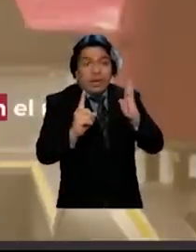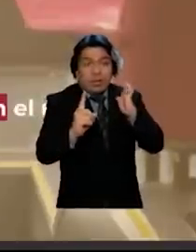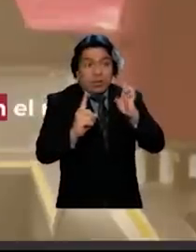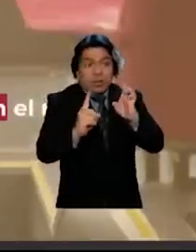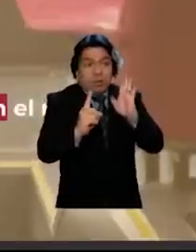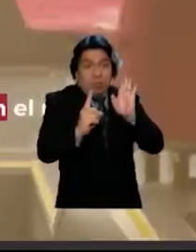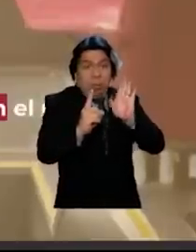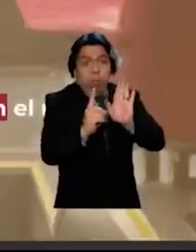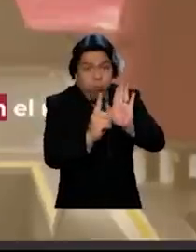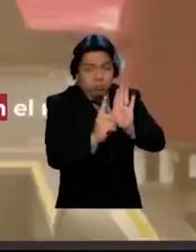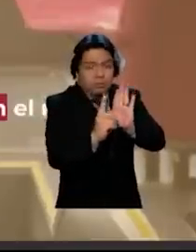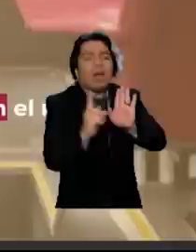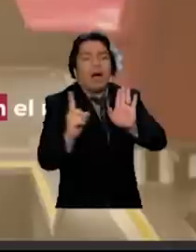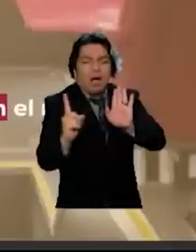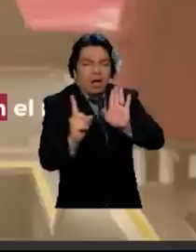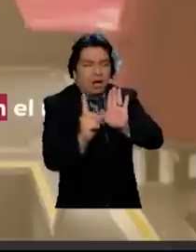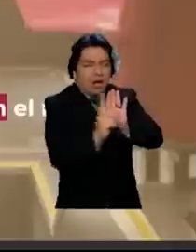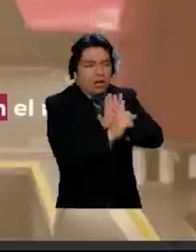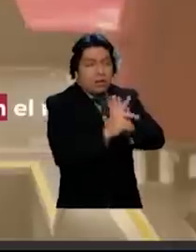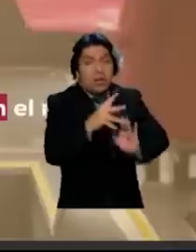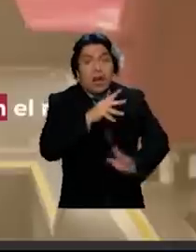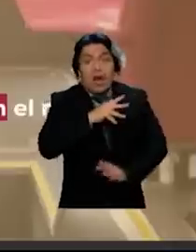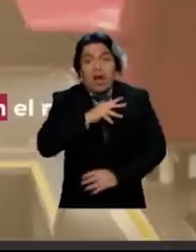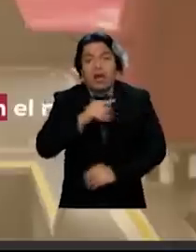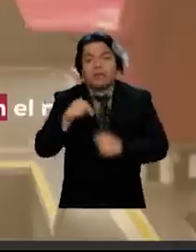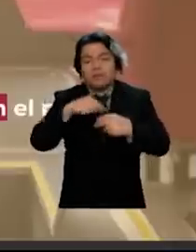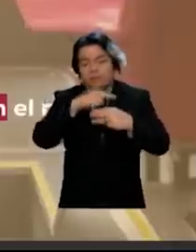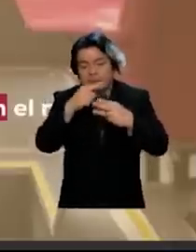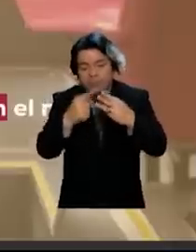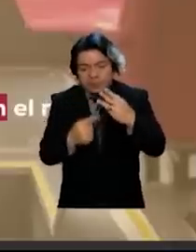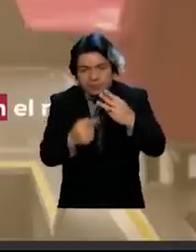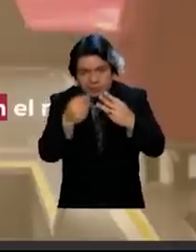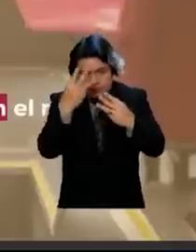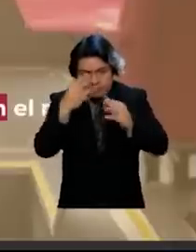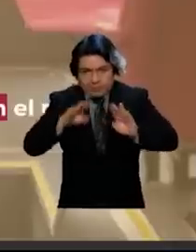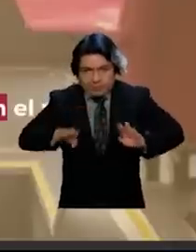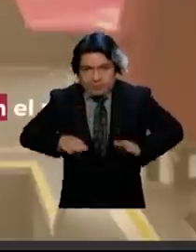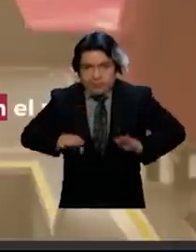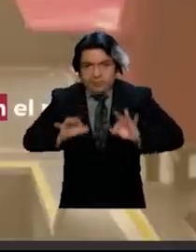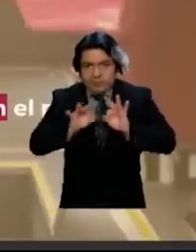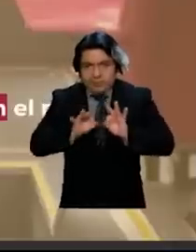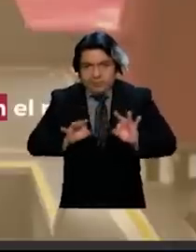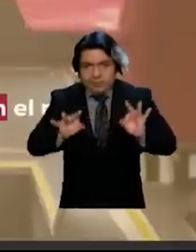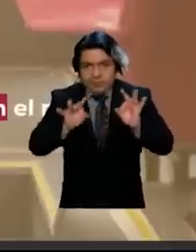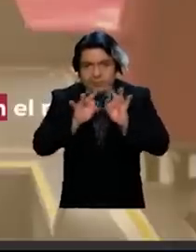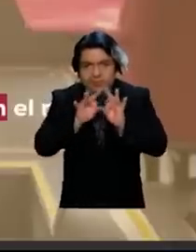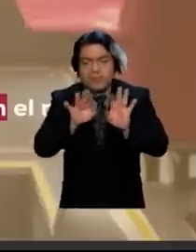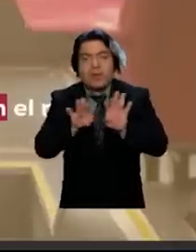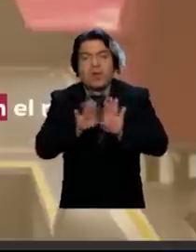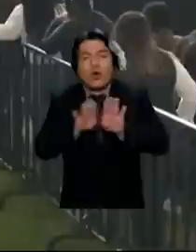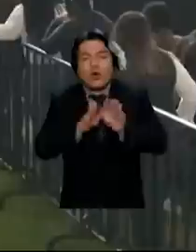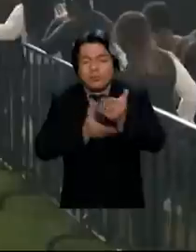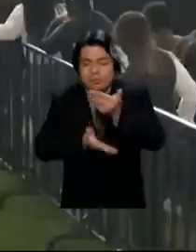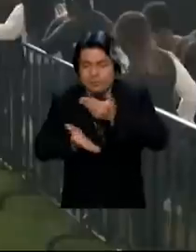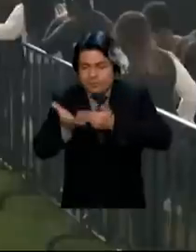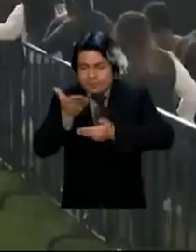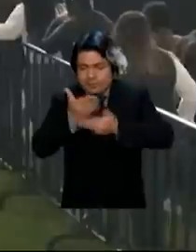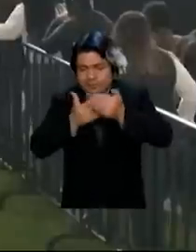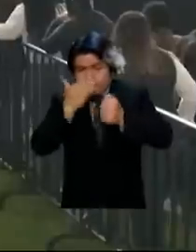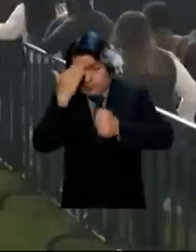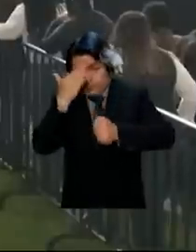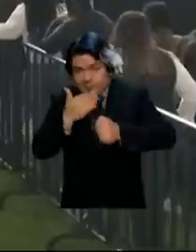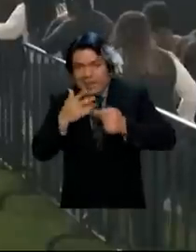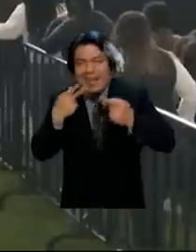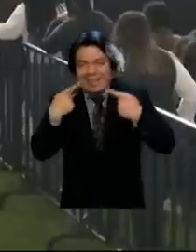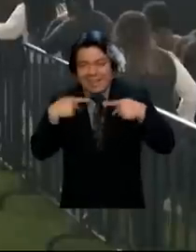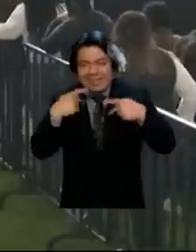puede detener. Trae tres características que son muy, muy importantes en la calidad del servicio, que sabemos que le